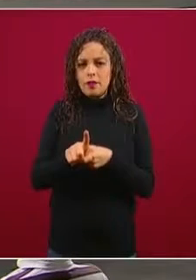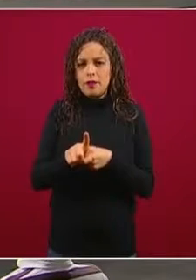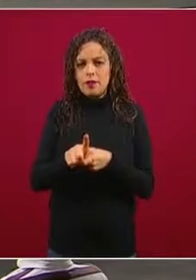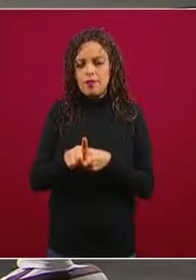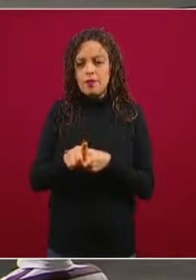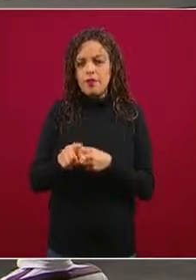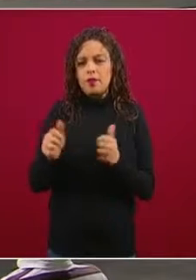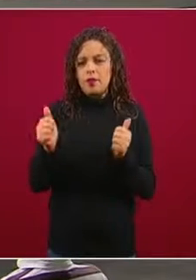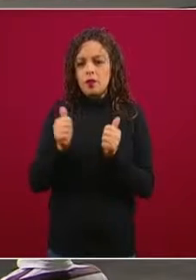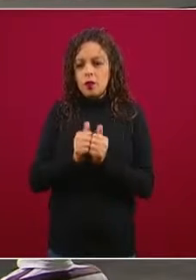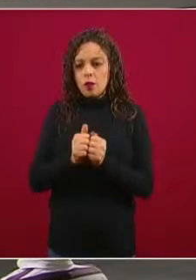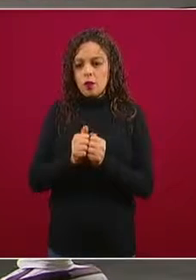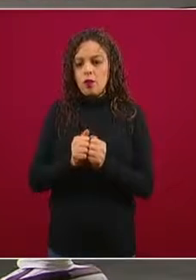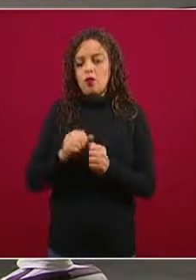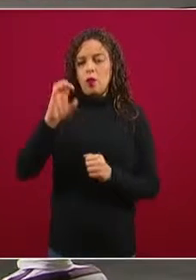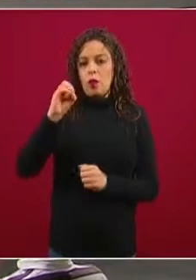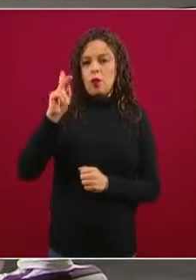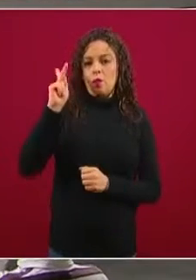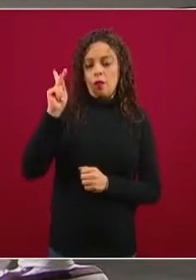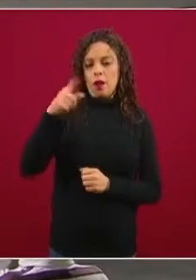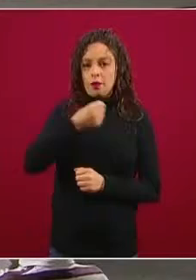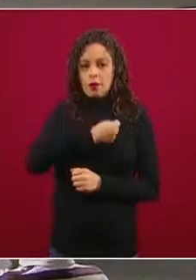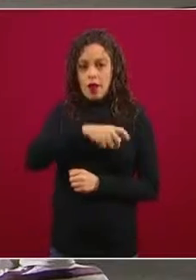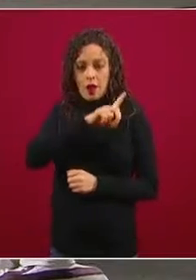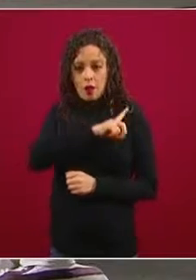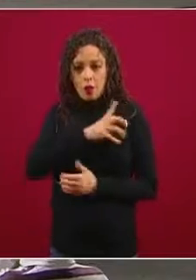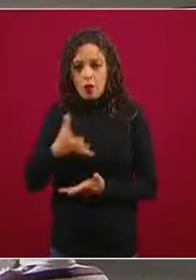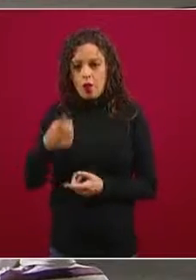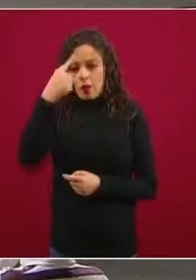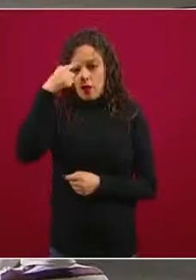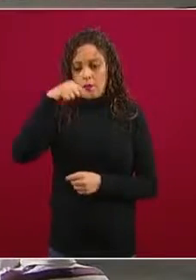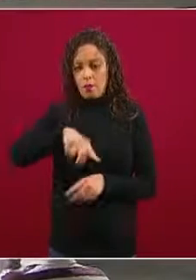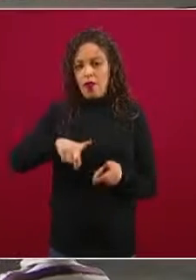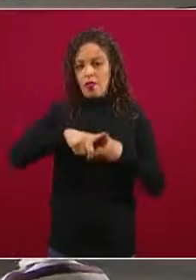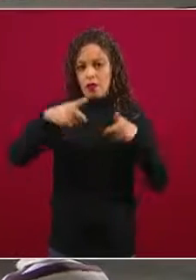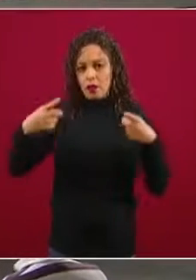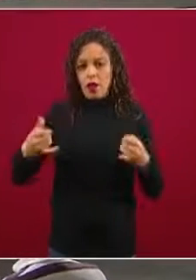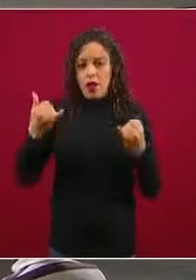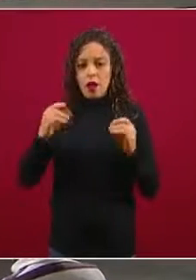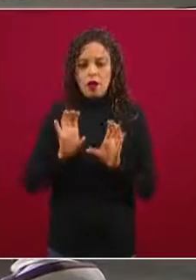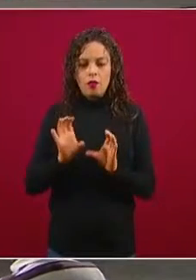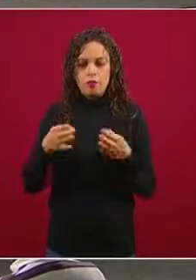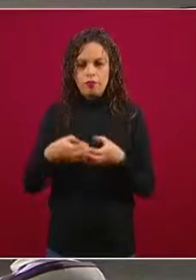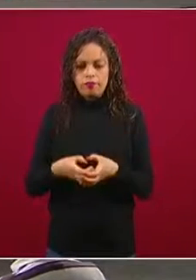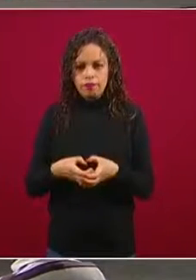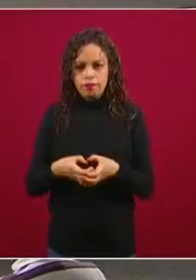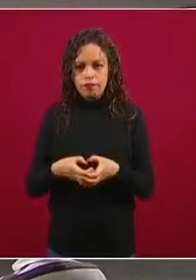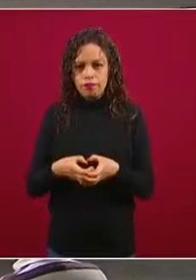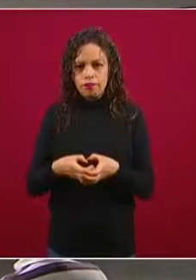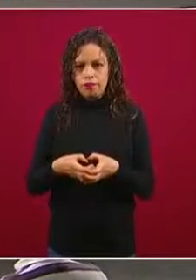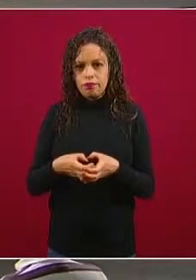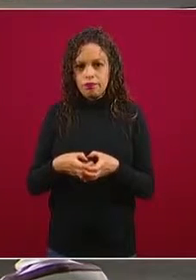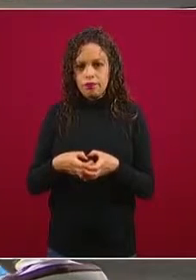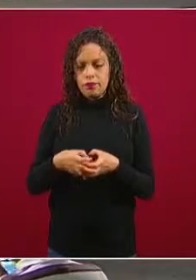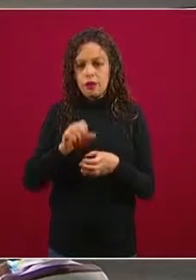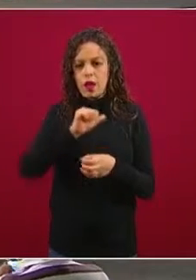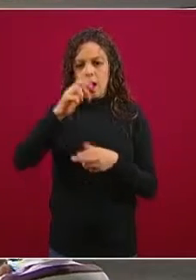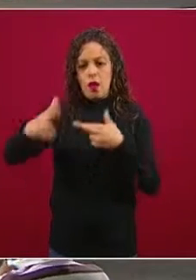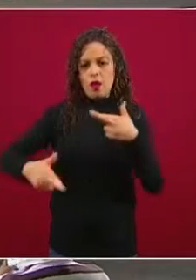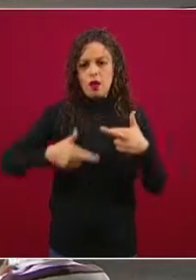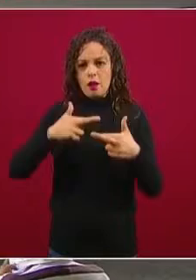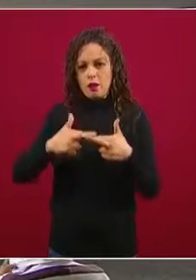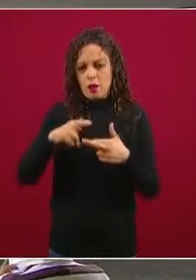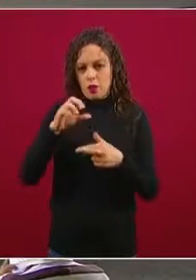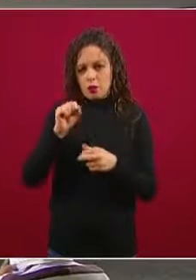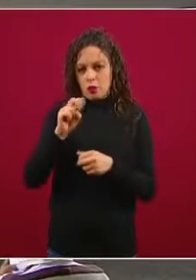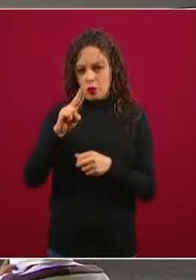Organización Panamericana de la Salud, con el Banco Interamericano de Desarrollo y con un consorcio subregional para ser parte de